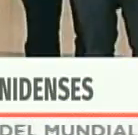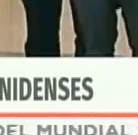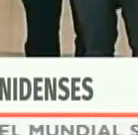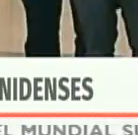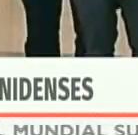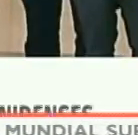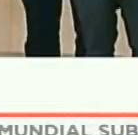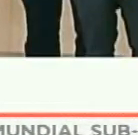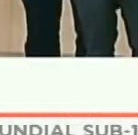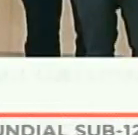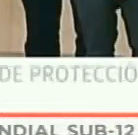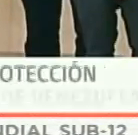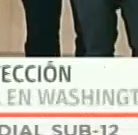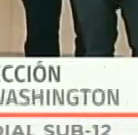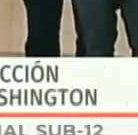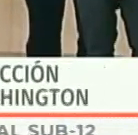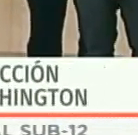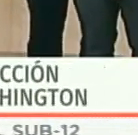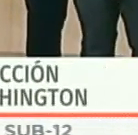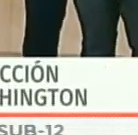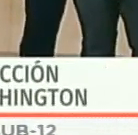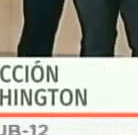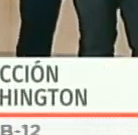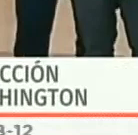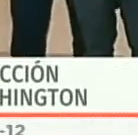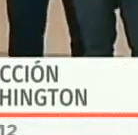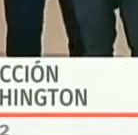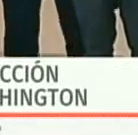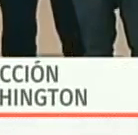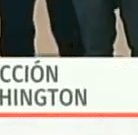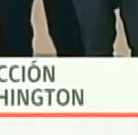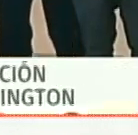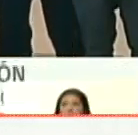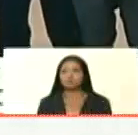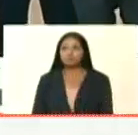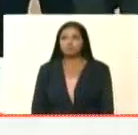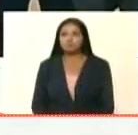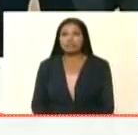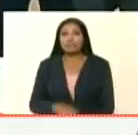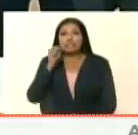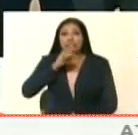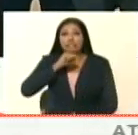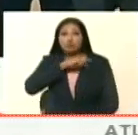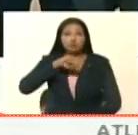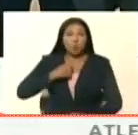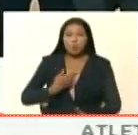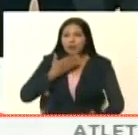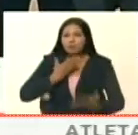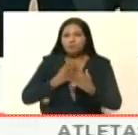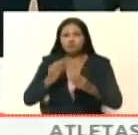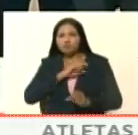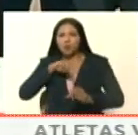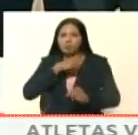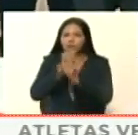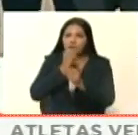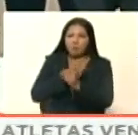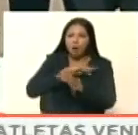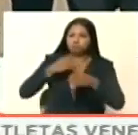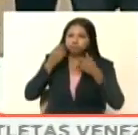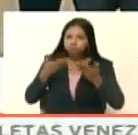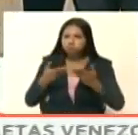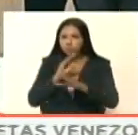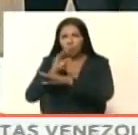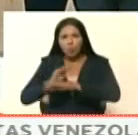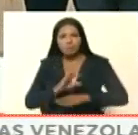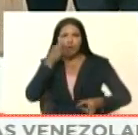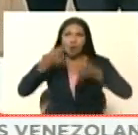muy agradecidos por esta oportunidad que se nos brinda. Nuestro trabajo lo hicimos en aras de preservar